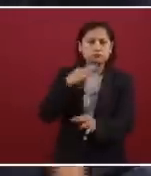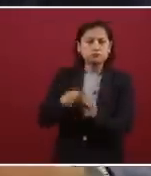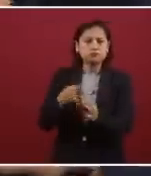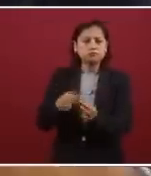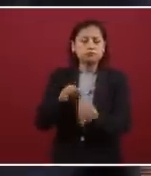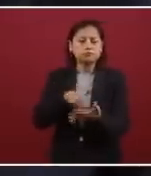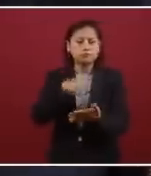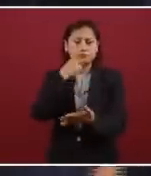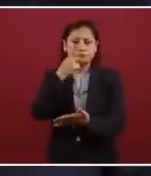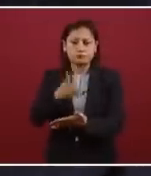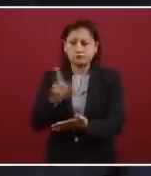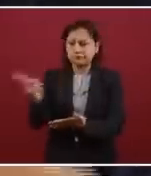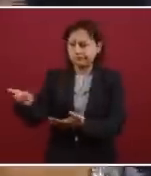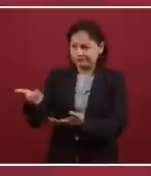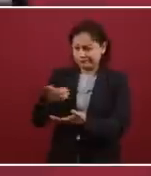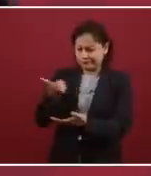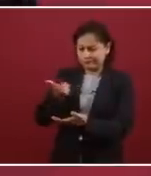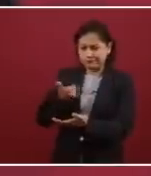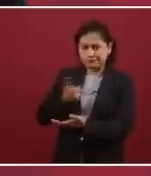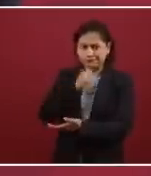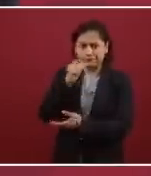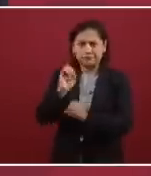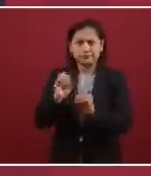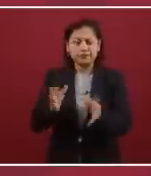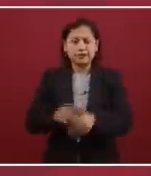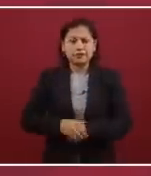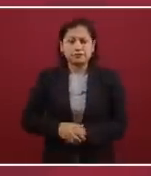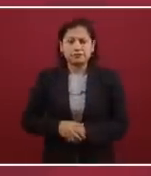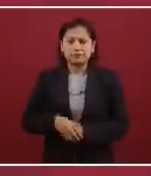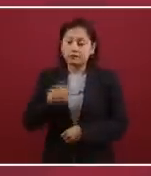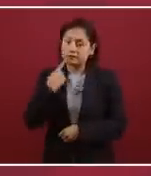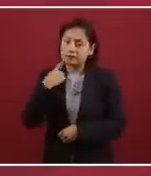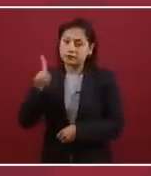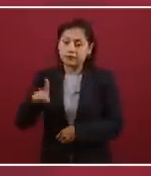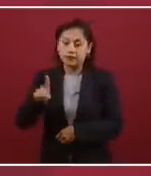se detuvo el contrato, 150 millones de pesos.